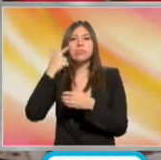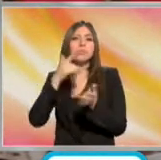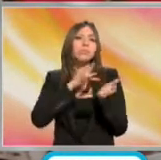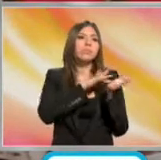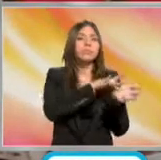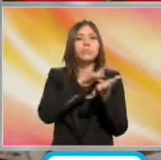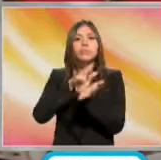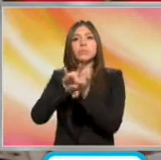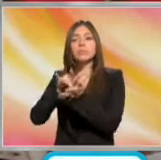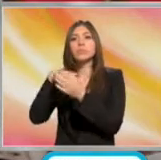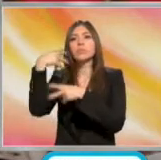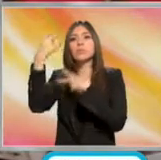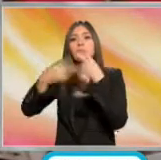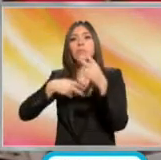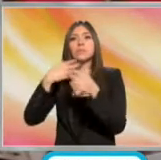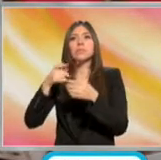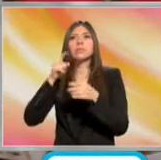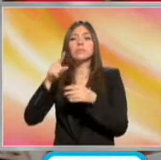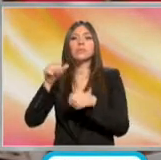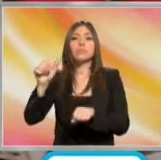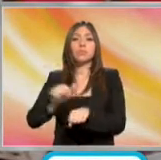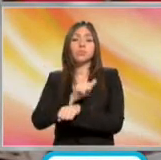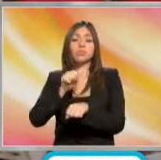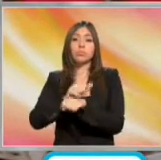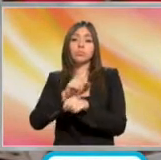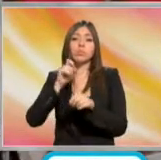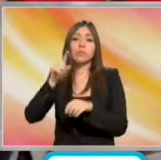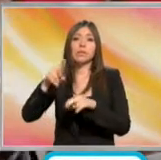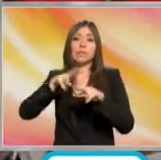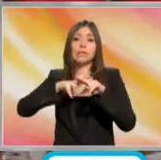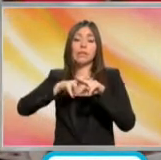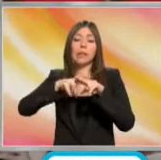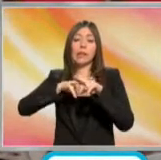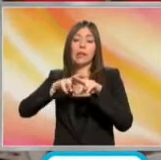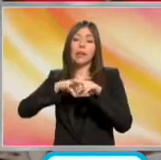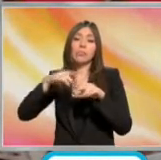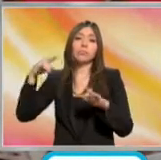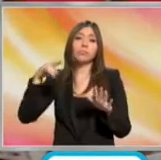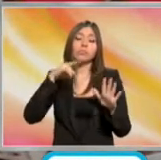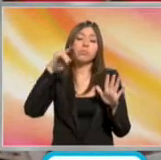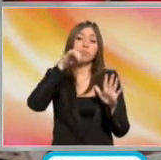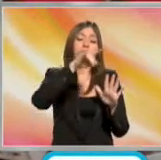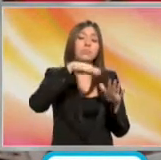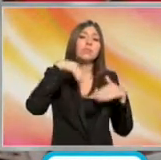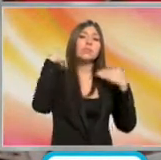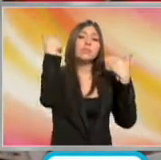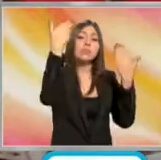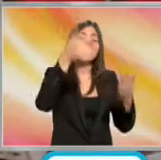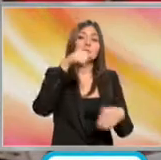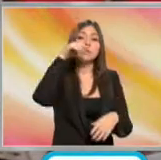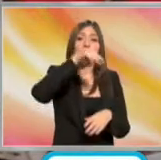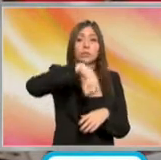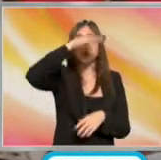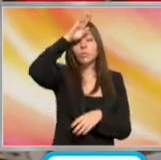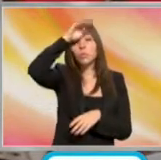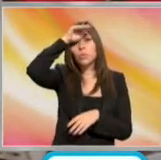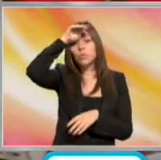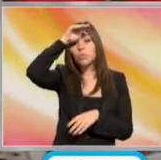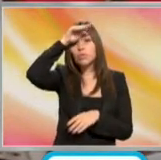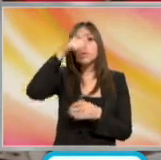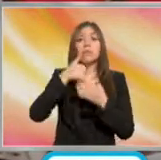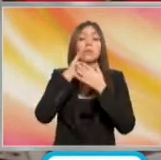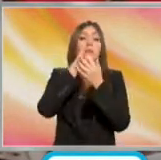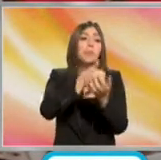se trasladan vía terrestre a través del ferrocarril hasta la ciudad de Monterrey, donde atienden